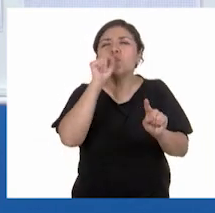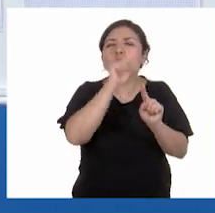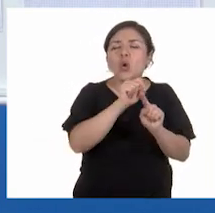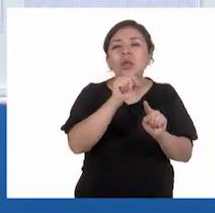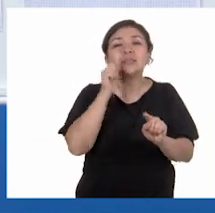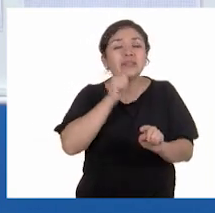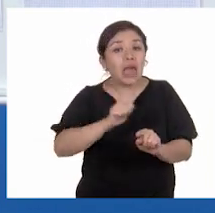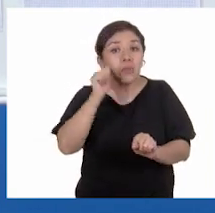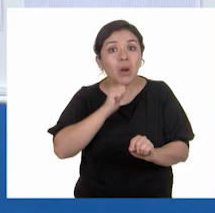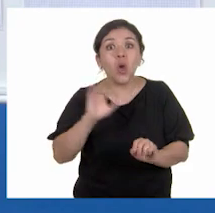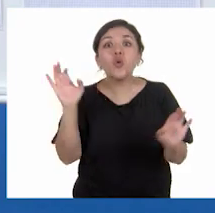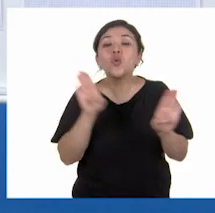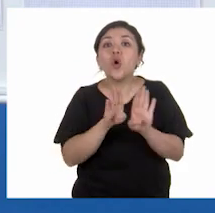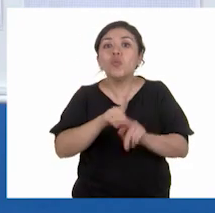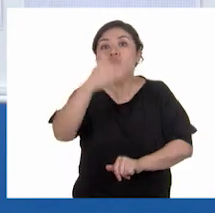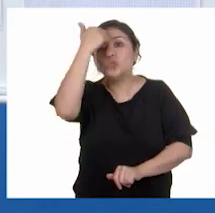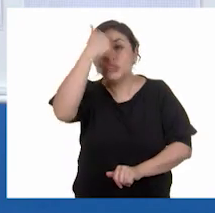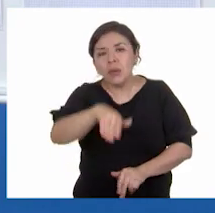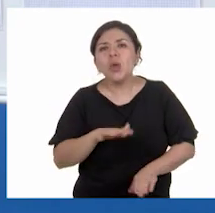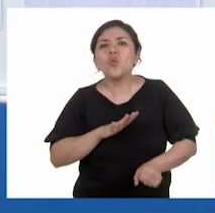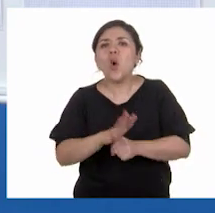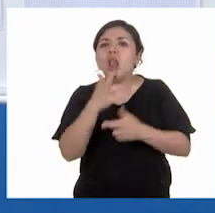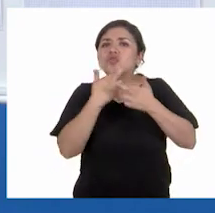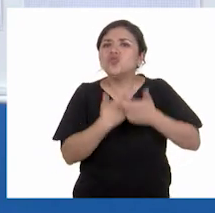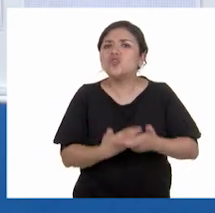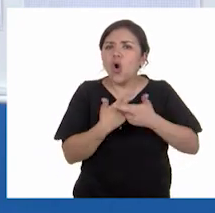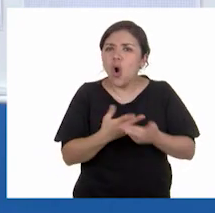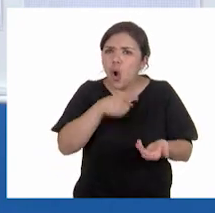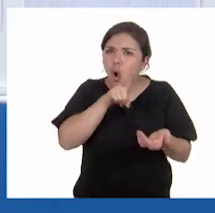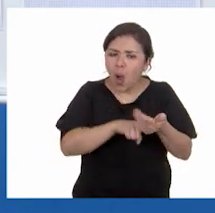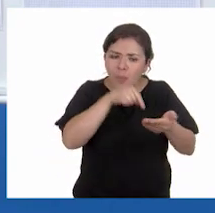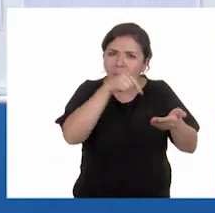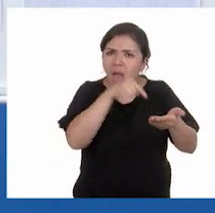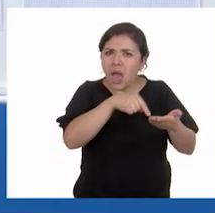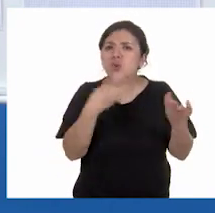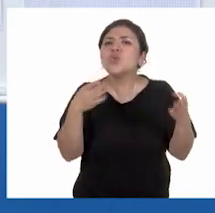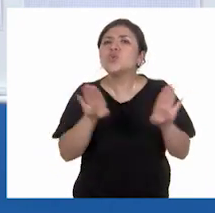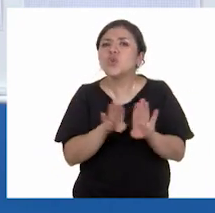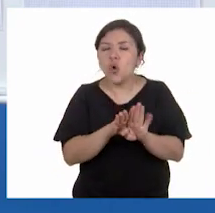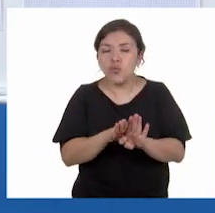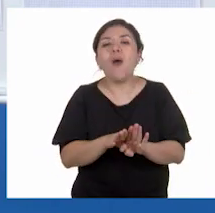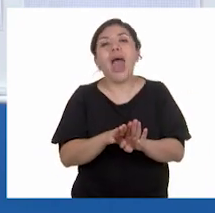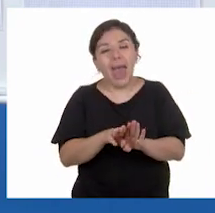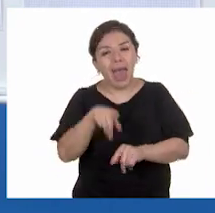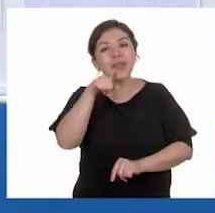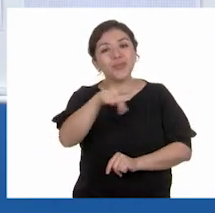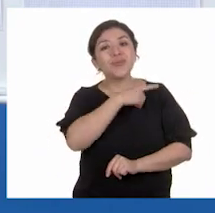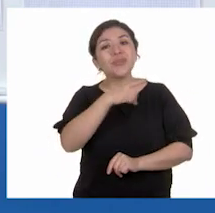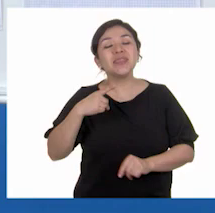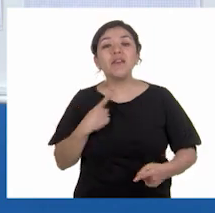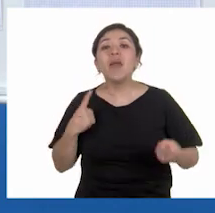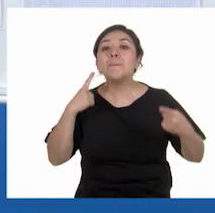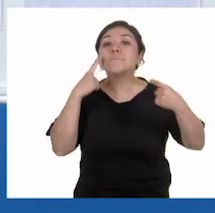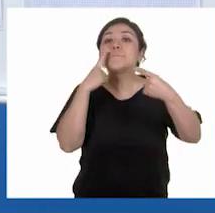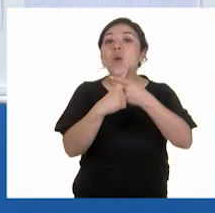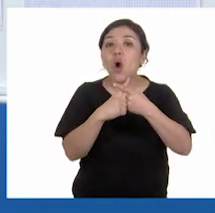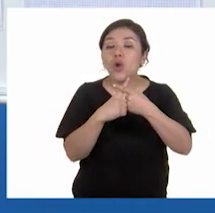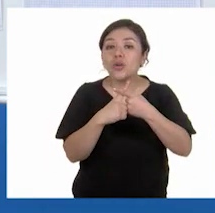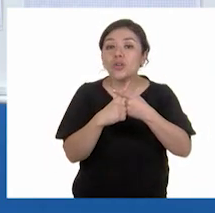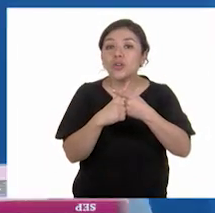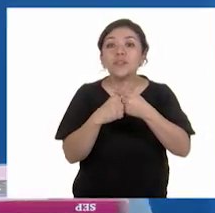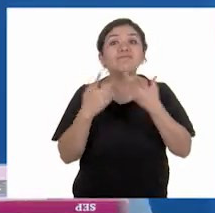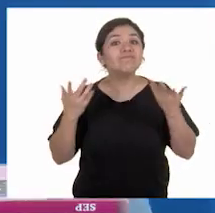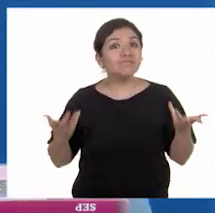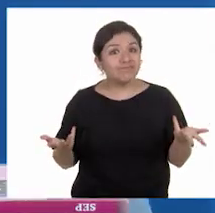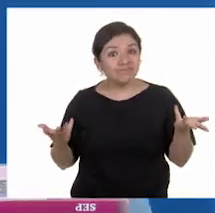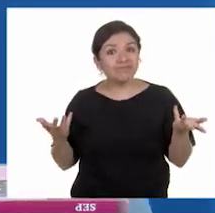cuál es el residuo que representa esos decimales, entonces vamos a multiplicarlos